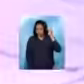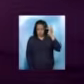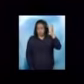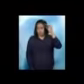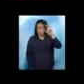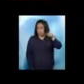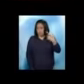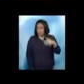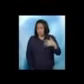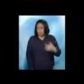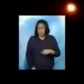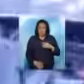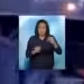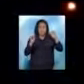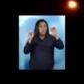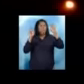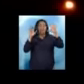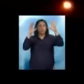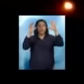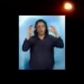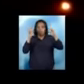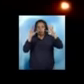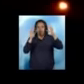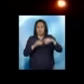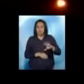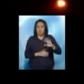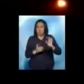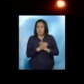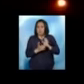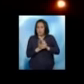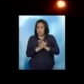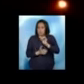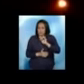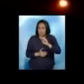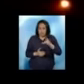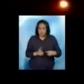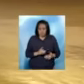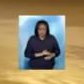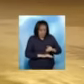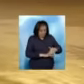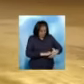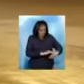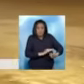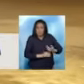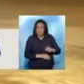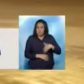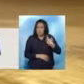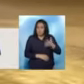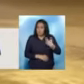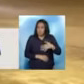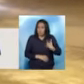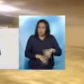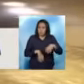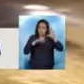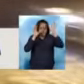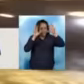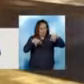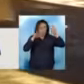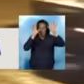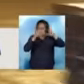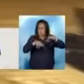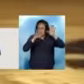Con este estruendo y luces desde el cielo, Chanchamayo se despertó en la madrugada y solo segundos después una torrencial lluvia inundó